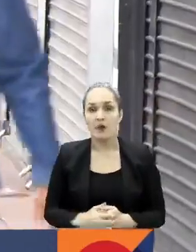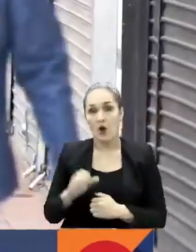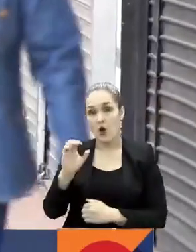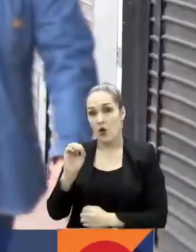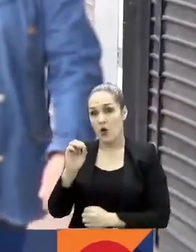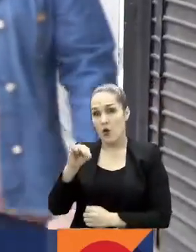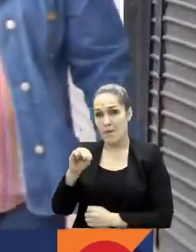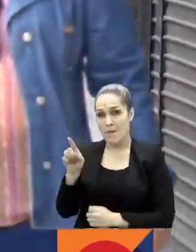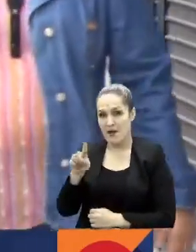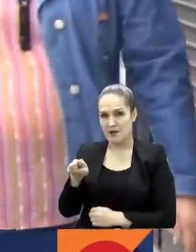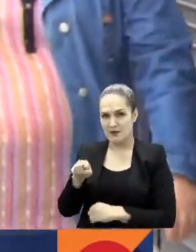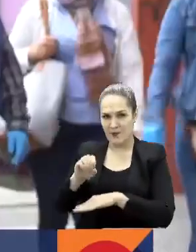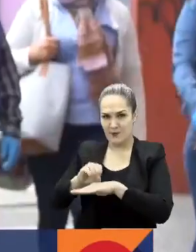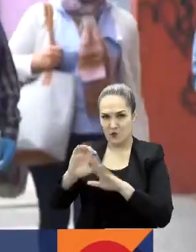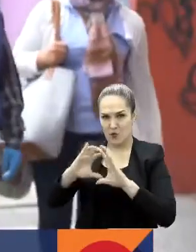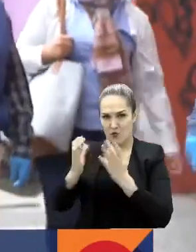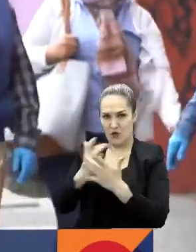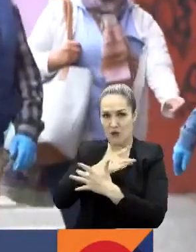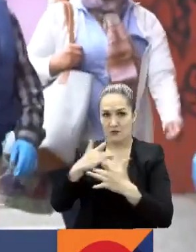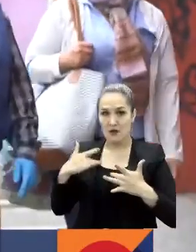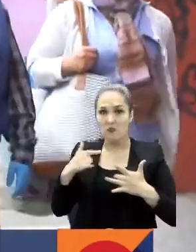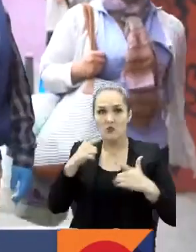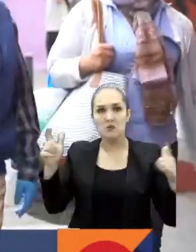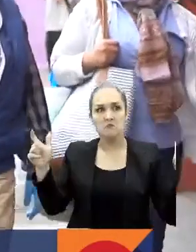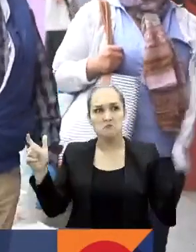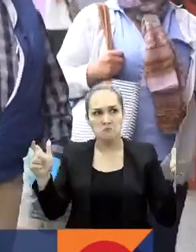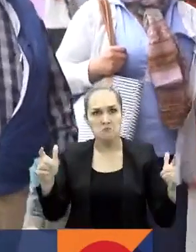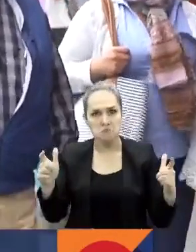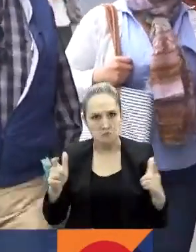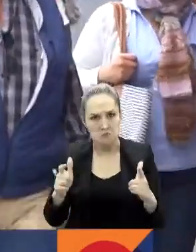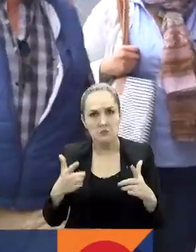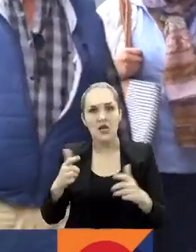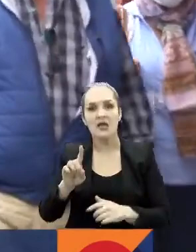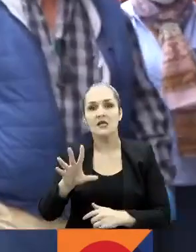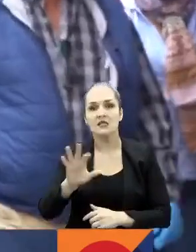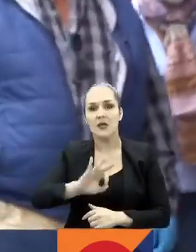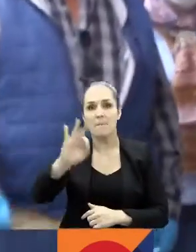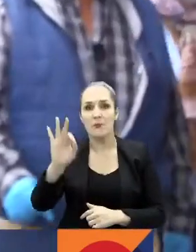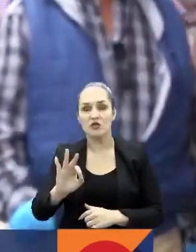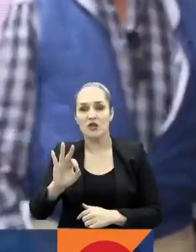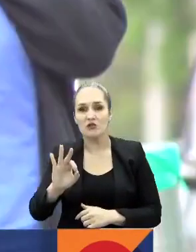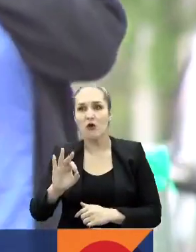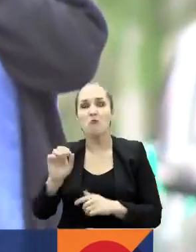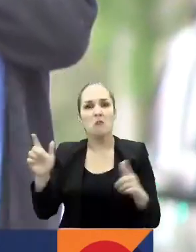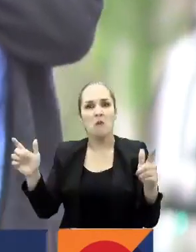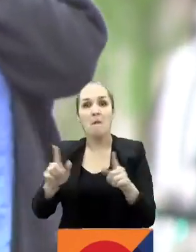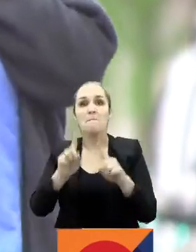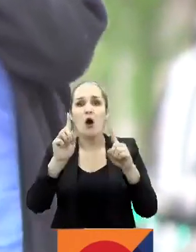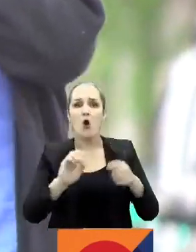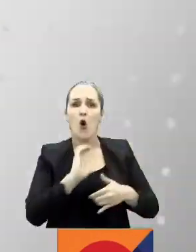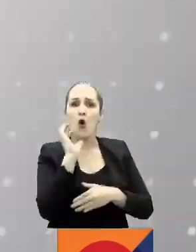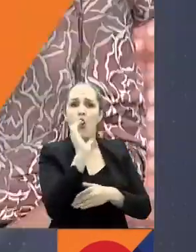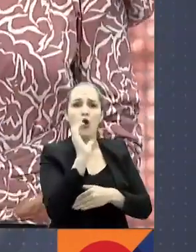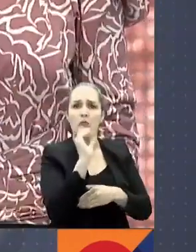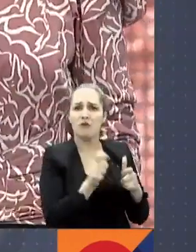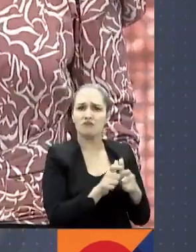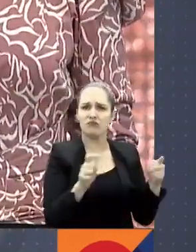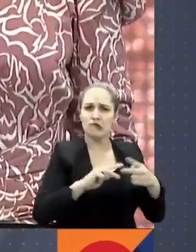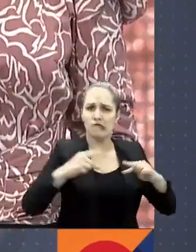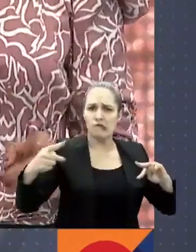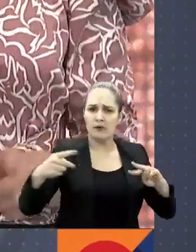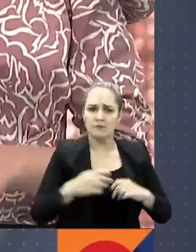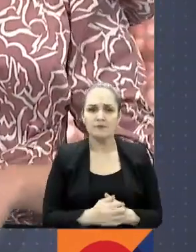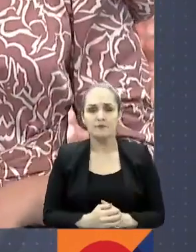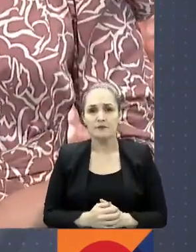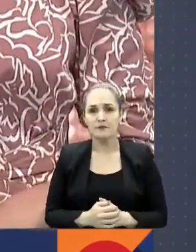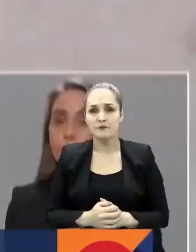de COVID-19 bajaron en un 15% en el mundo, excepto en Colombia. Detalles en minutos. En el